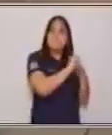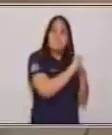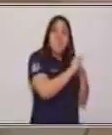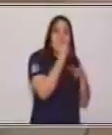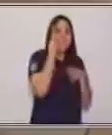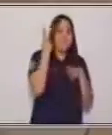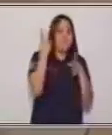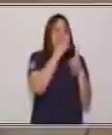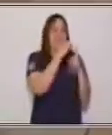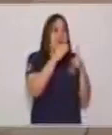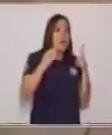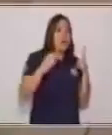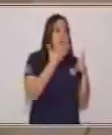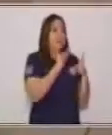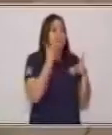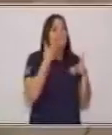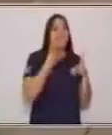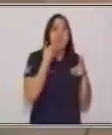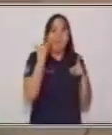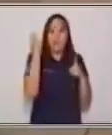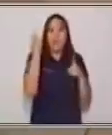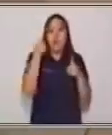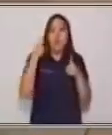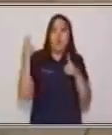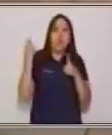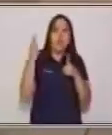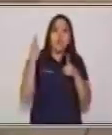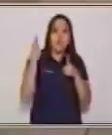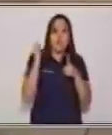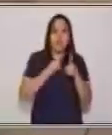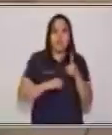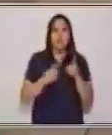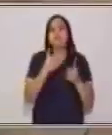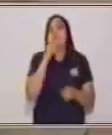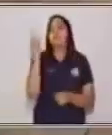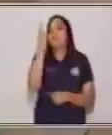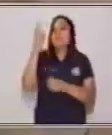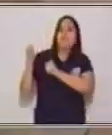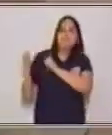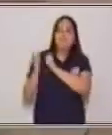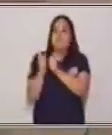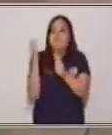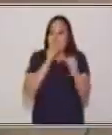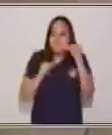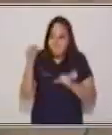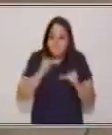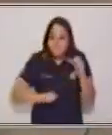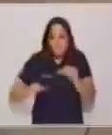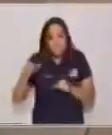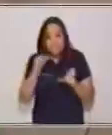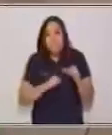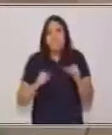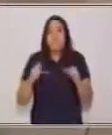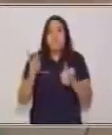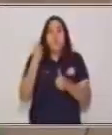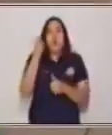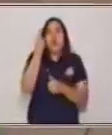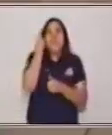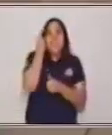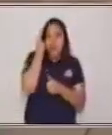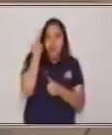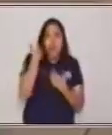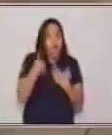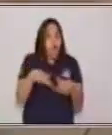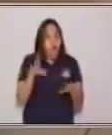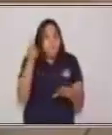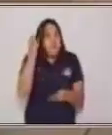del lenguaje. Entonces, quiero que me acompañen primero para analizar la macroestructura, lo que comprendimos